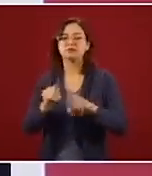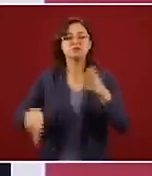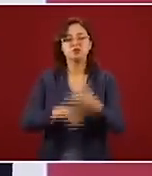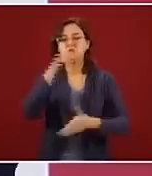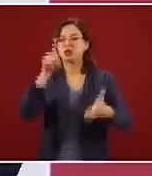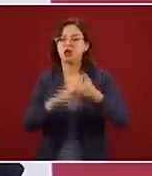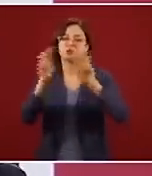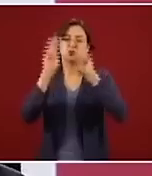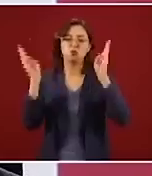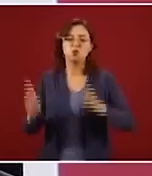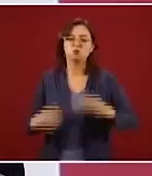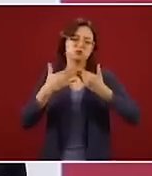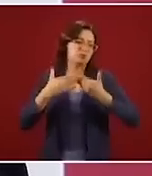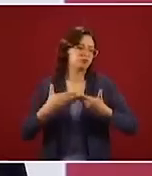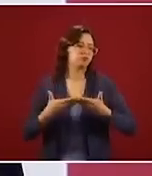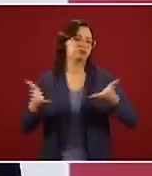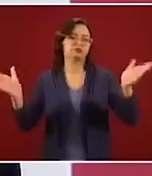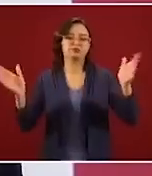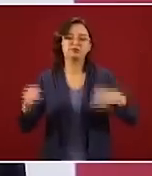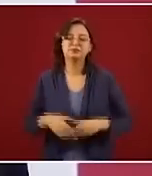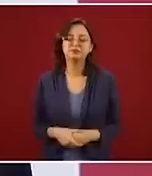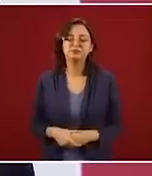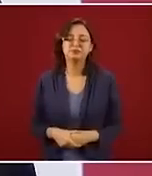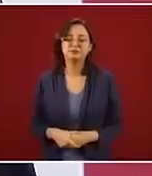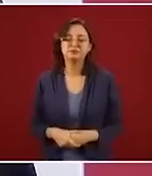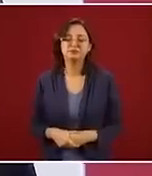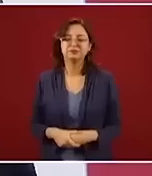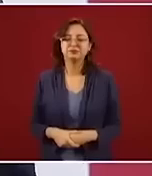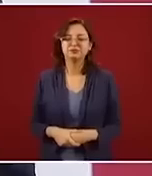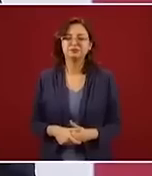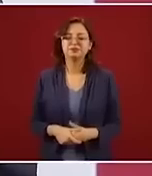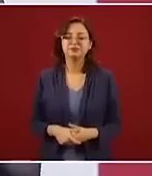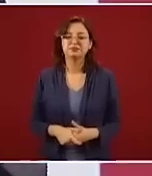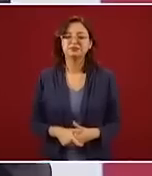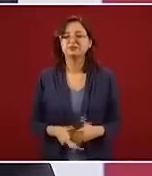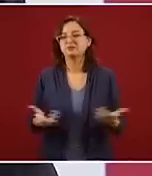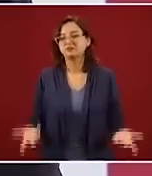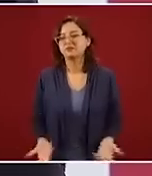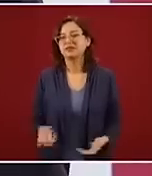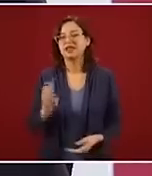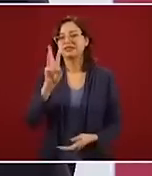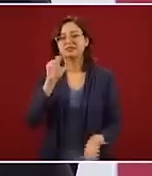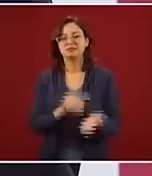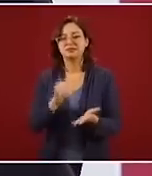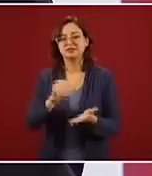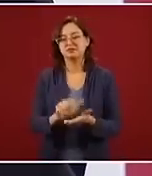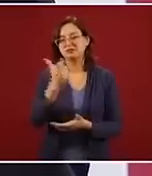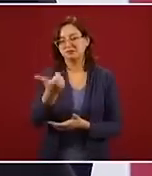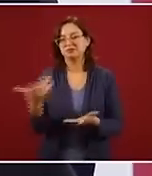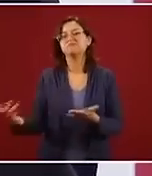al público. Esto significaría obtener alrededor de 3 mil millones de